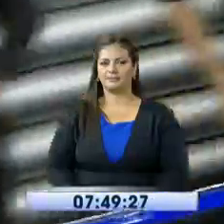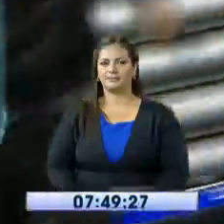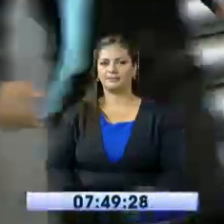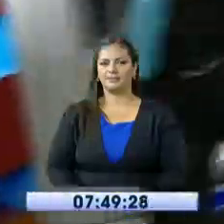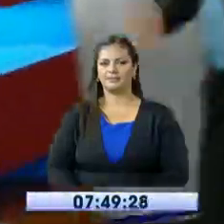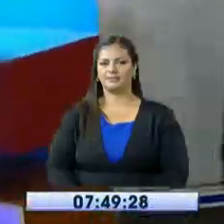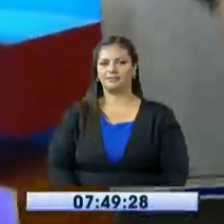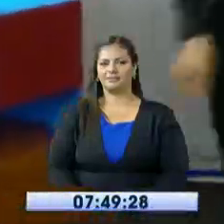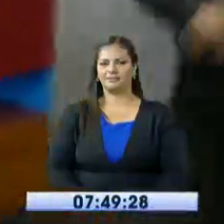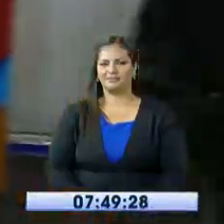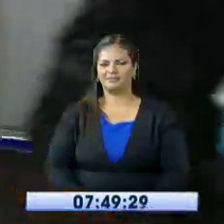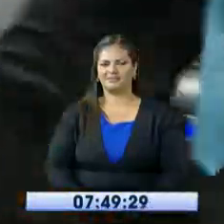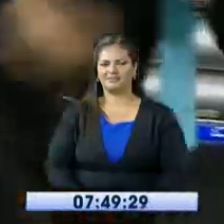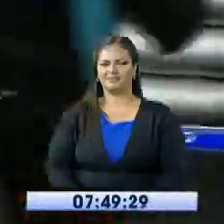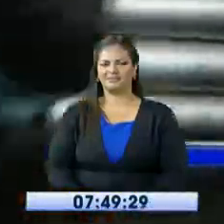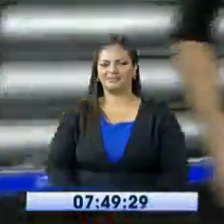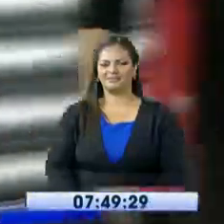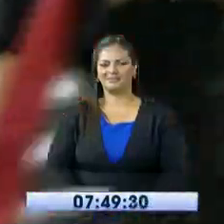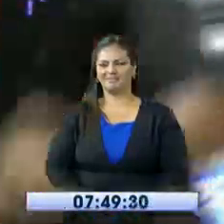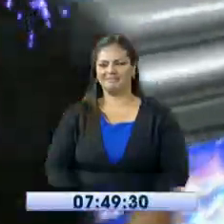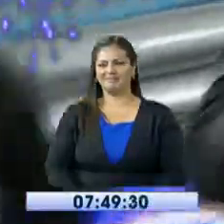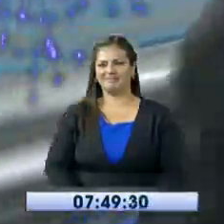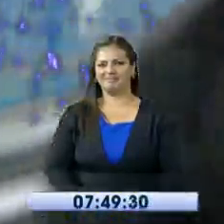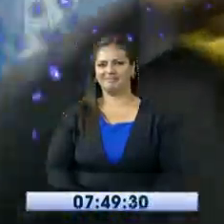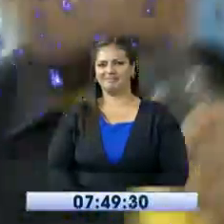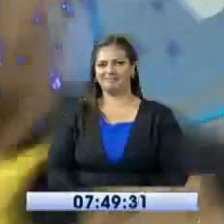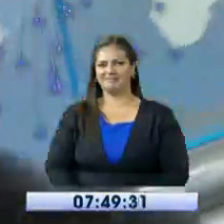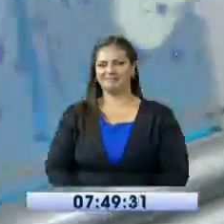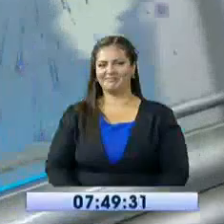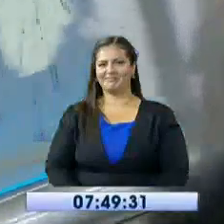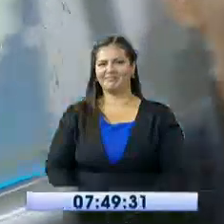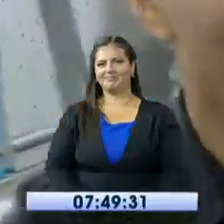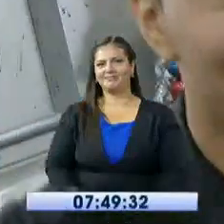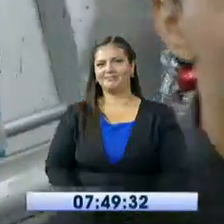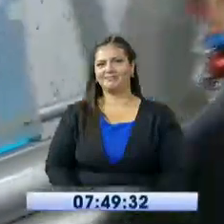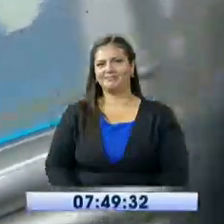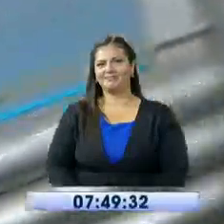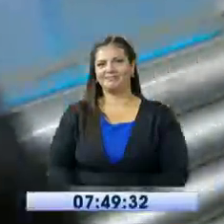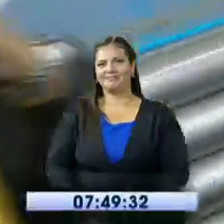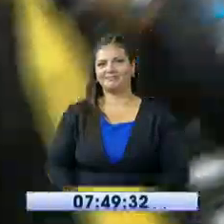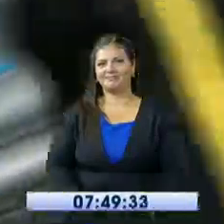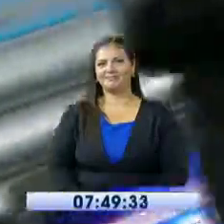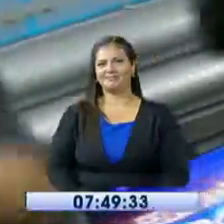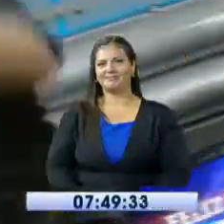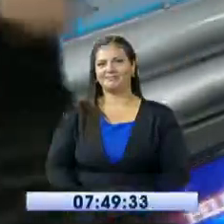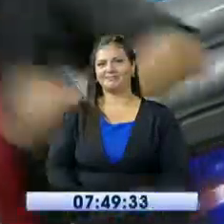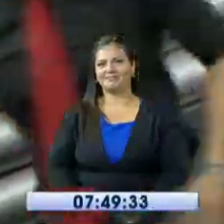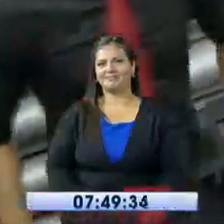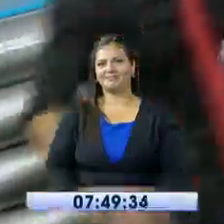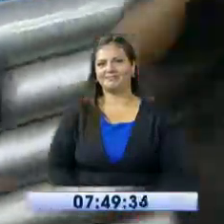muy blanquita y una buena suegra. Me dejó una chiva, una burra negra, una yegua blanca y una buena suegra.